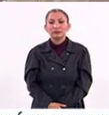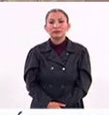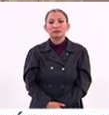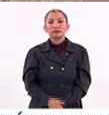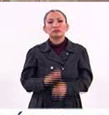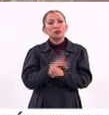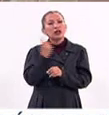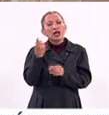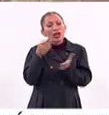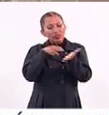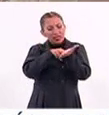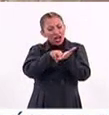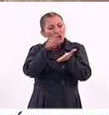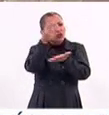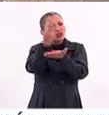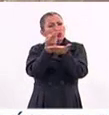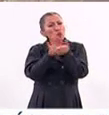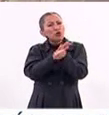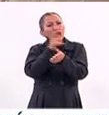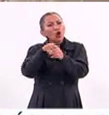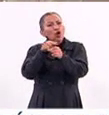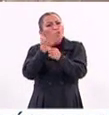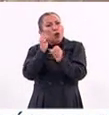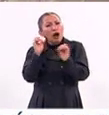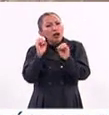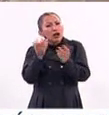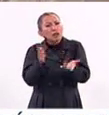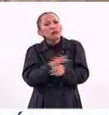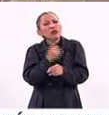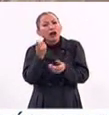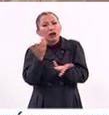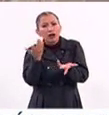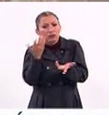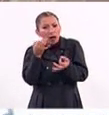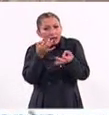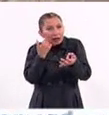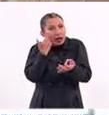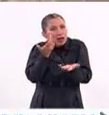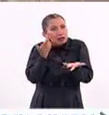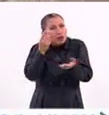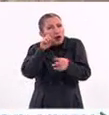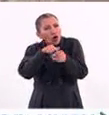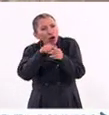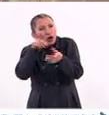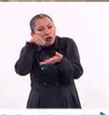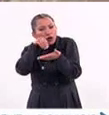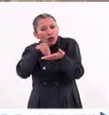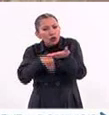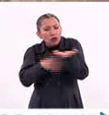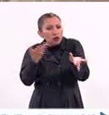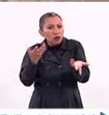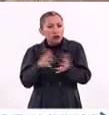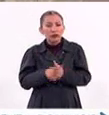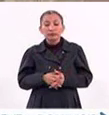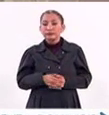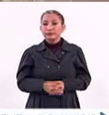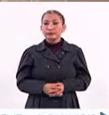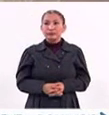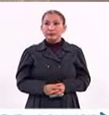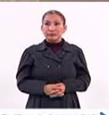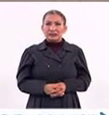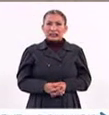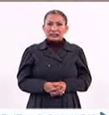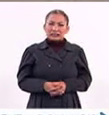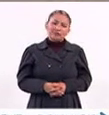son solo en negro los grabados que propones? ¿No tuviste tentación o el deseo de meter color en algún momento?